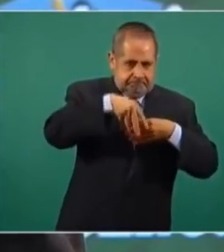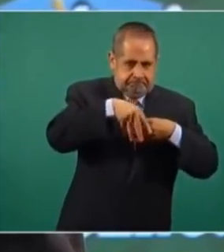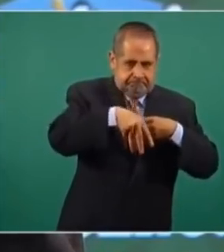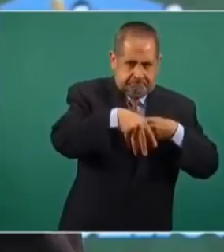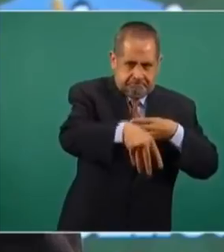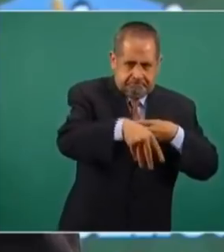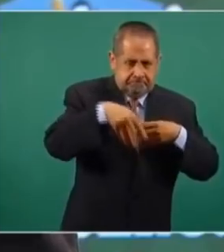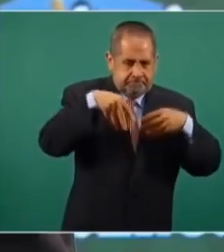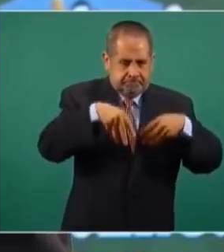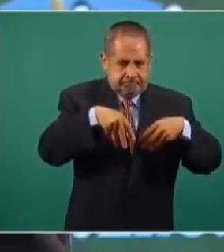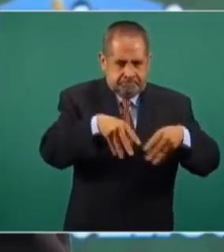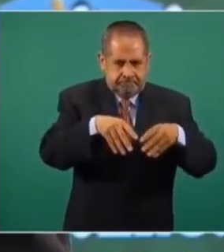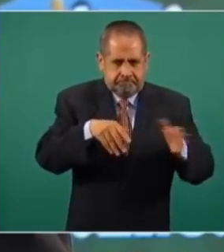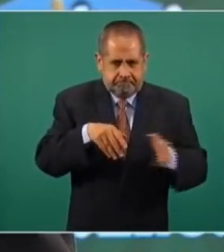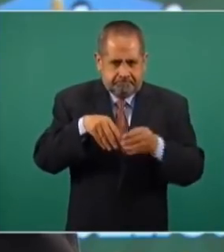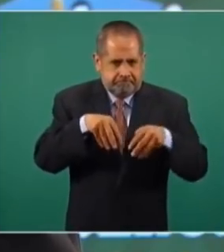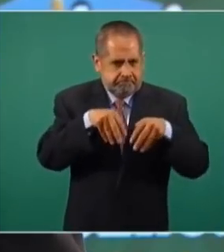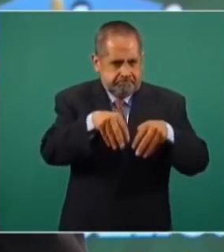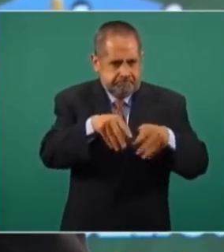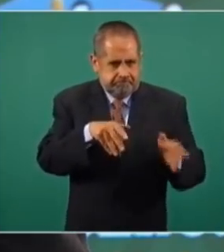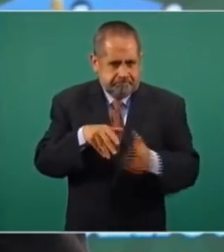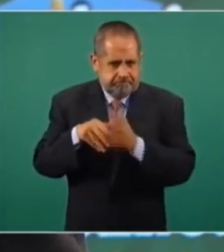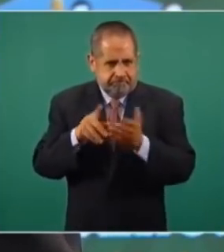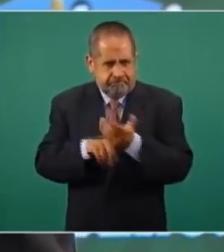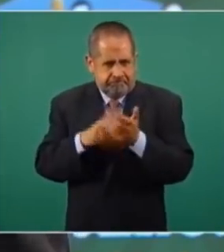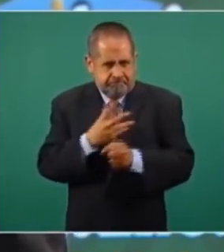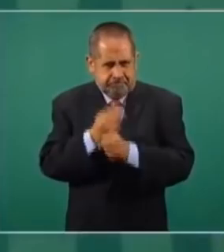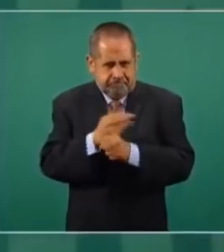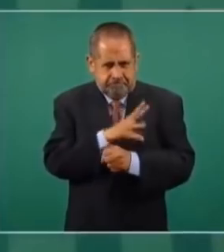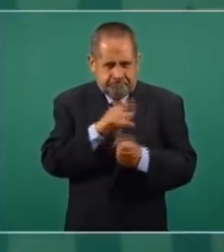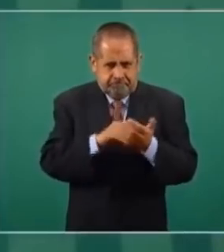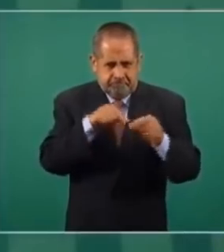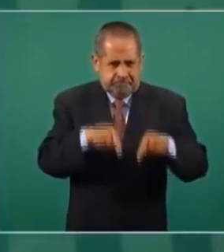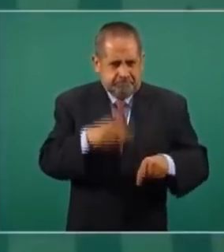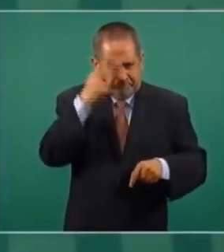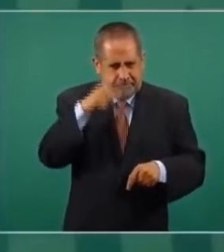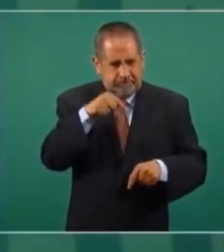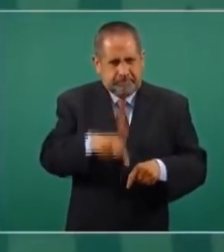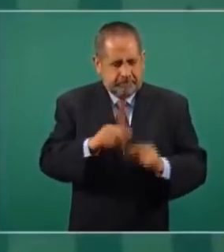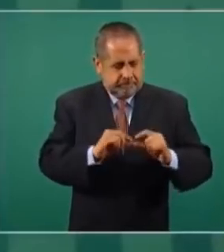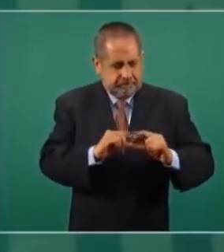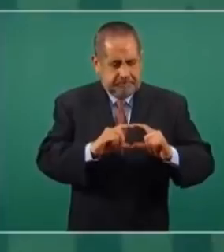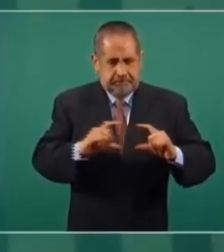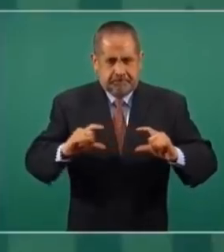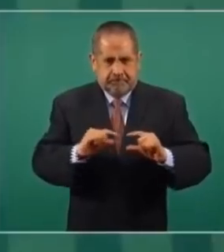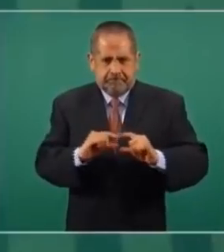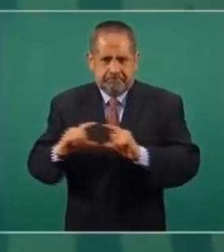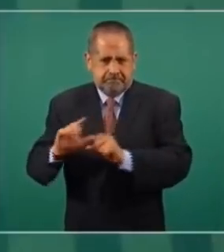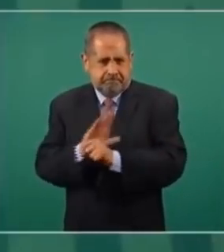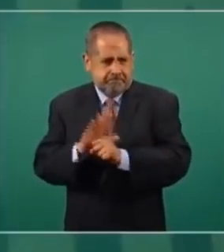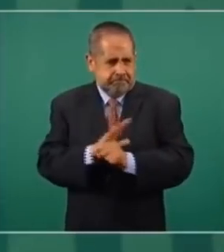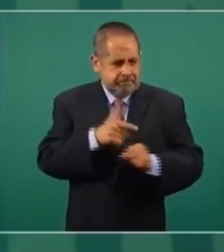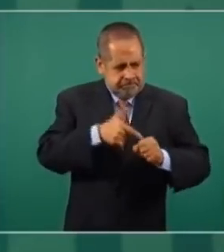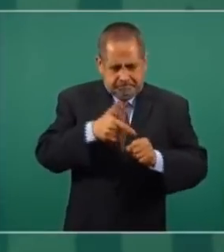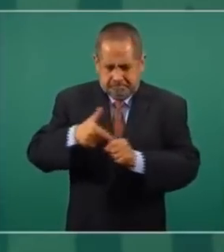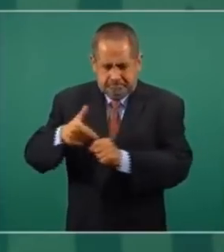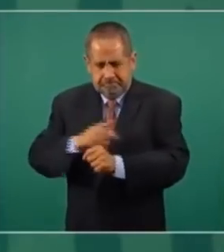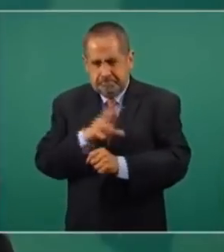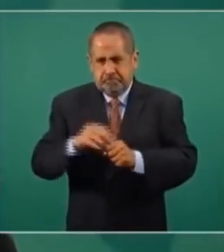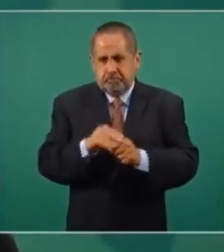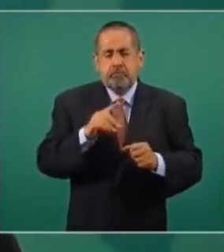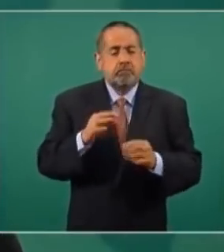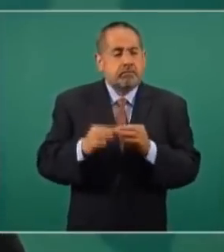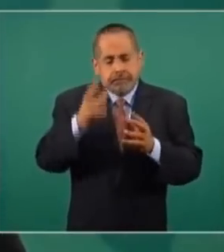México sea regular, que tengamos la mayor información posible sobre esa vacuna, que aprendamos todos los procesos que haya